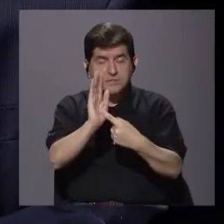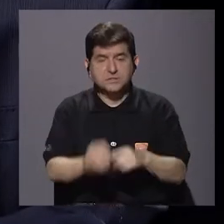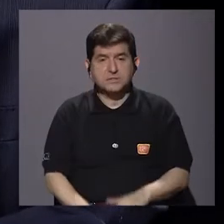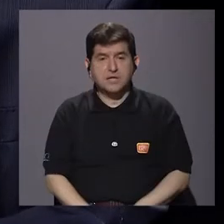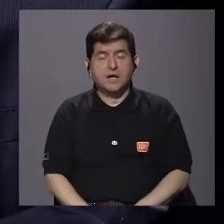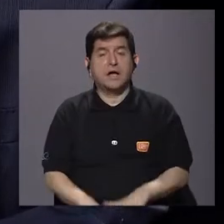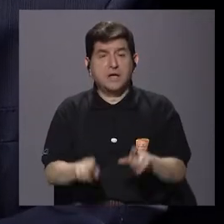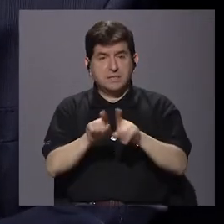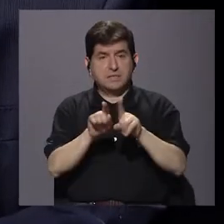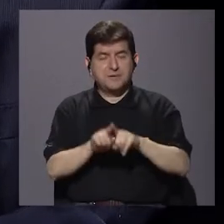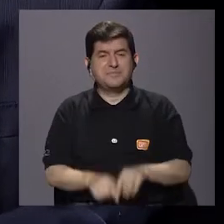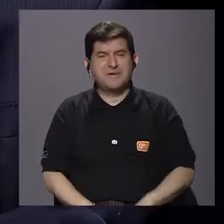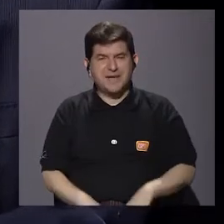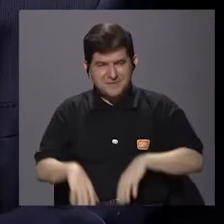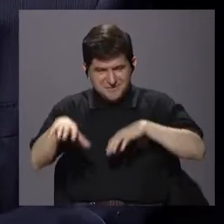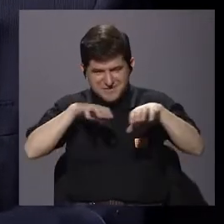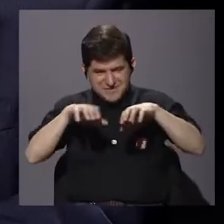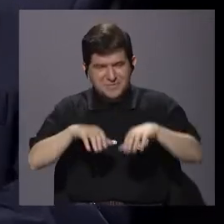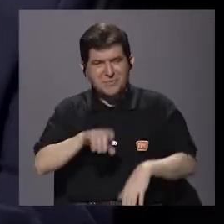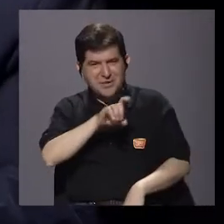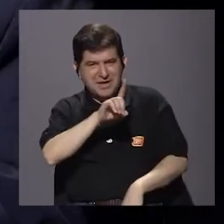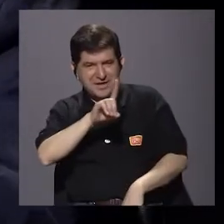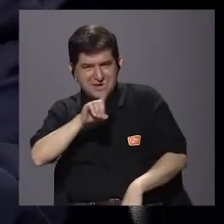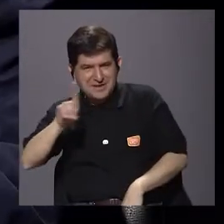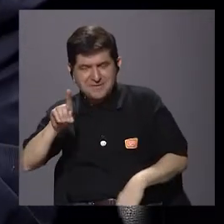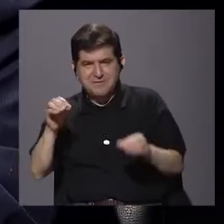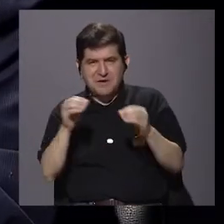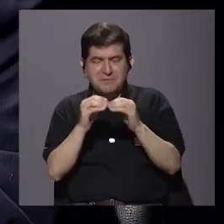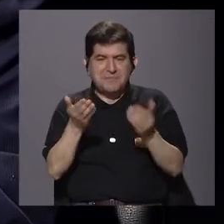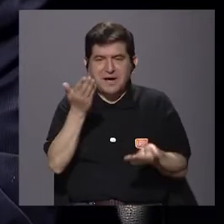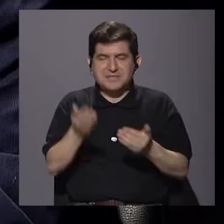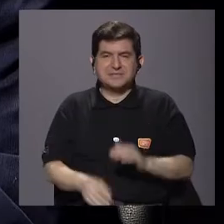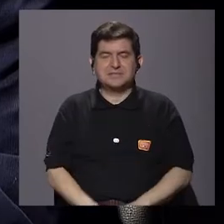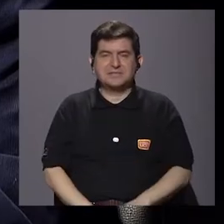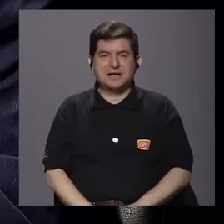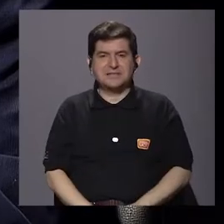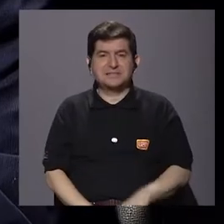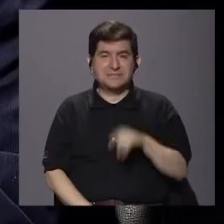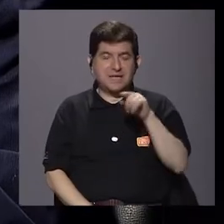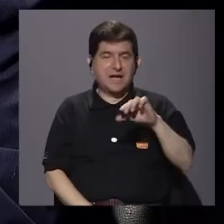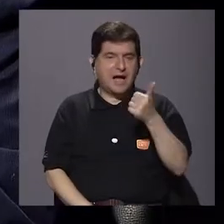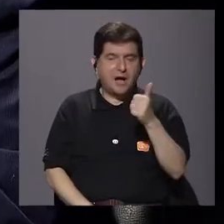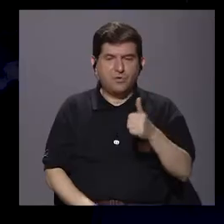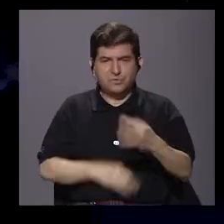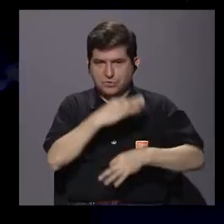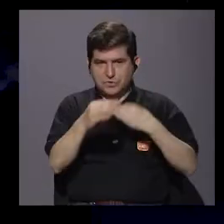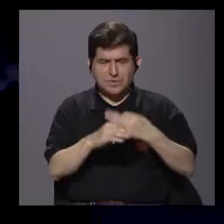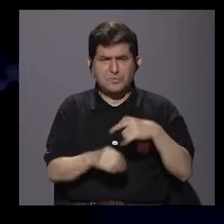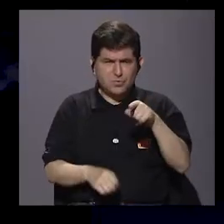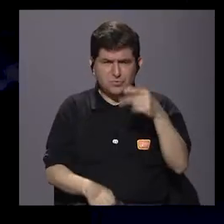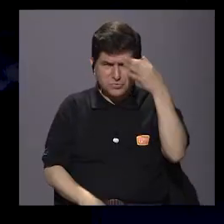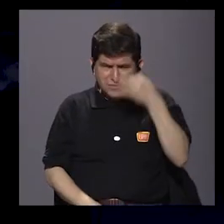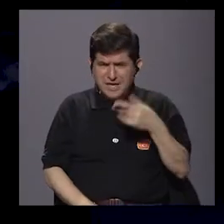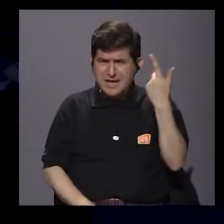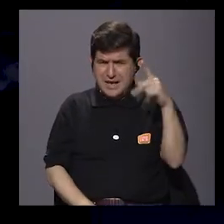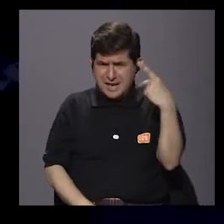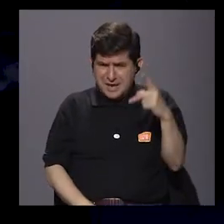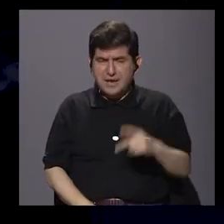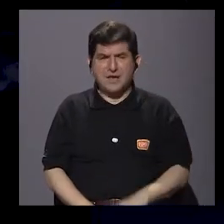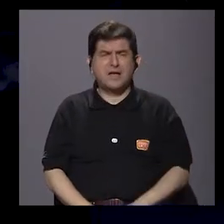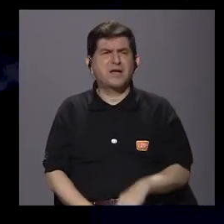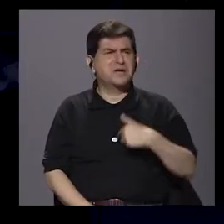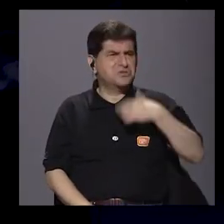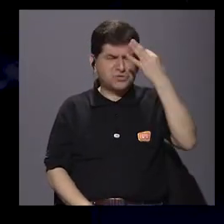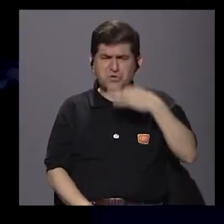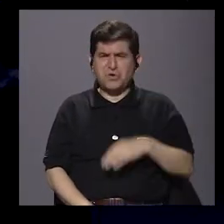pasos hacia la derecha mucho más que hacia posiciones que consideran peligrosos a esa derecha yo lo considero que esa